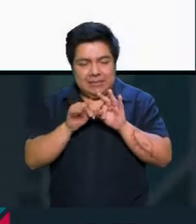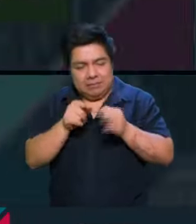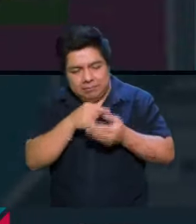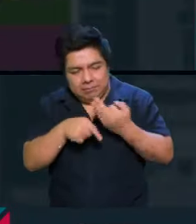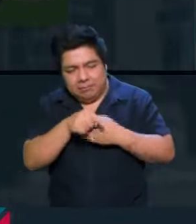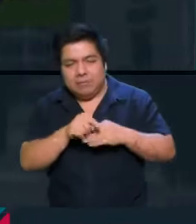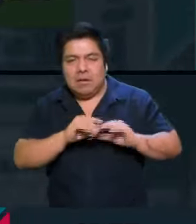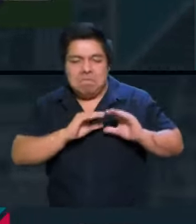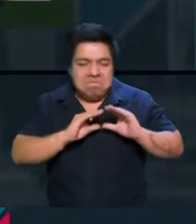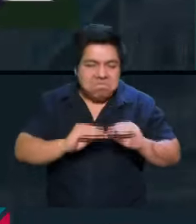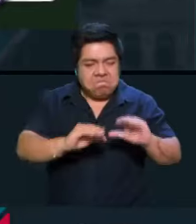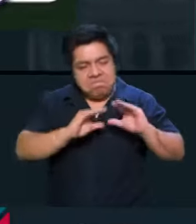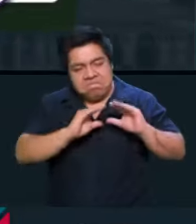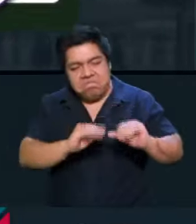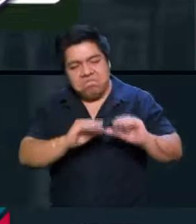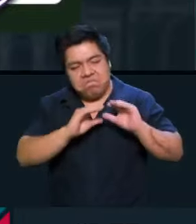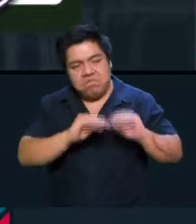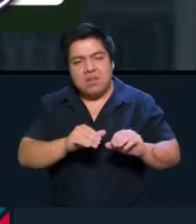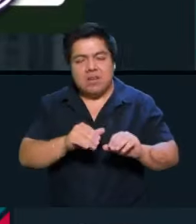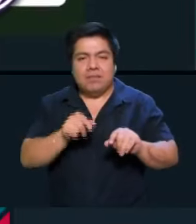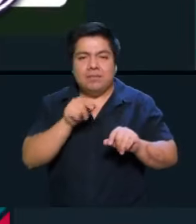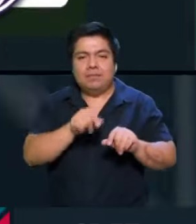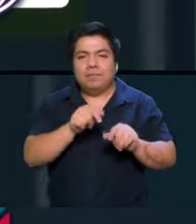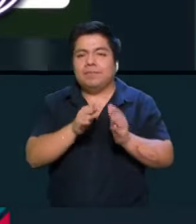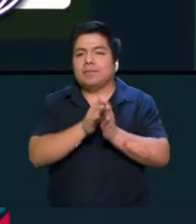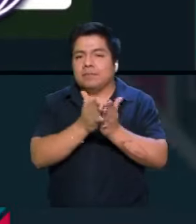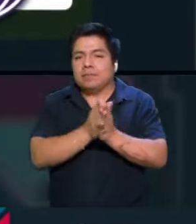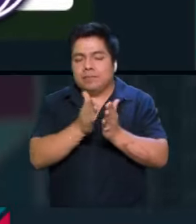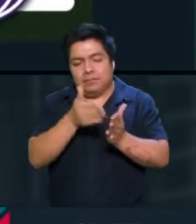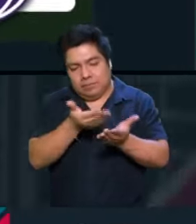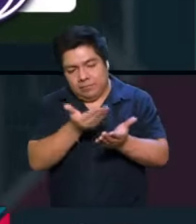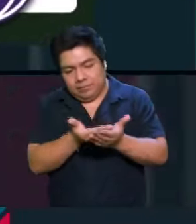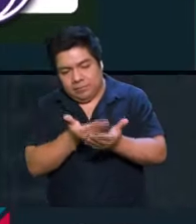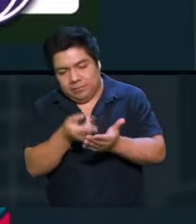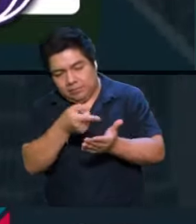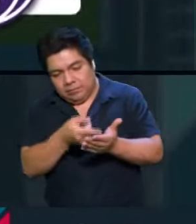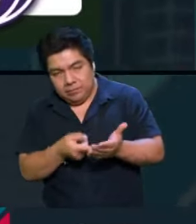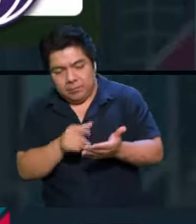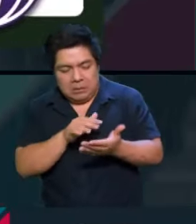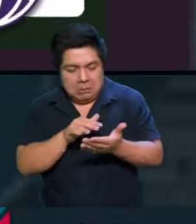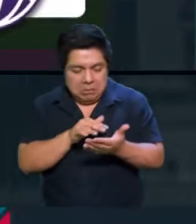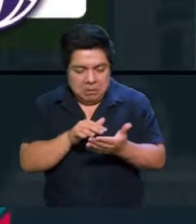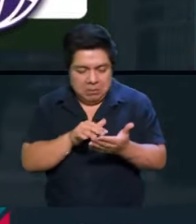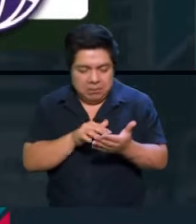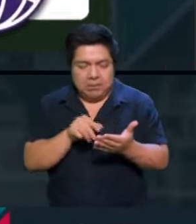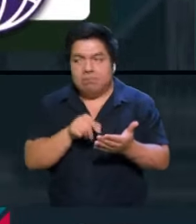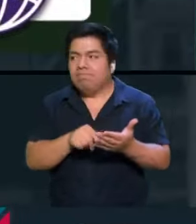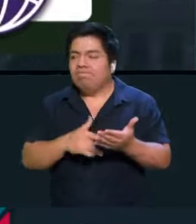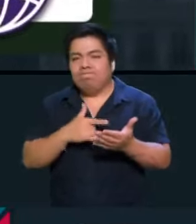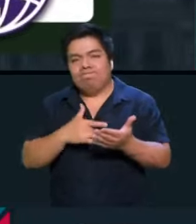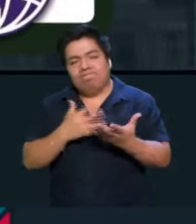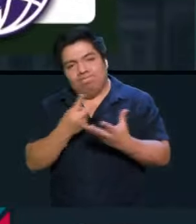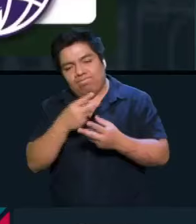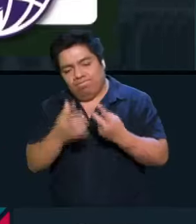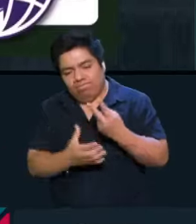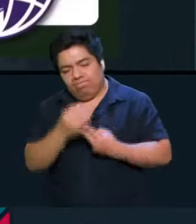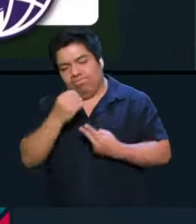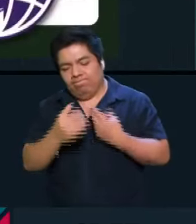enseñanza. Es, de alguna manera, este libro y este texto que acompaña al libro, pues